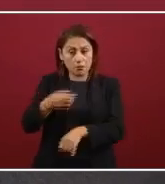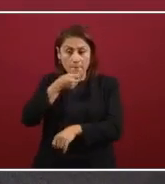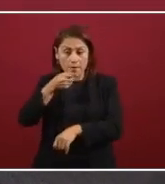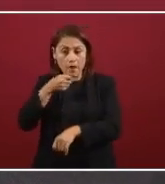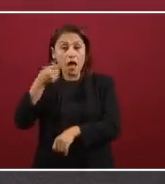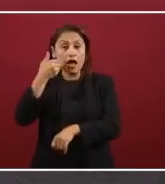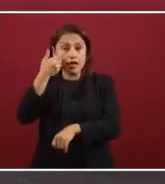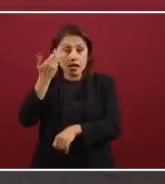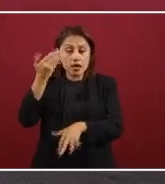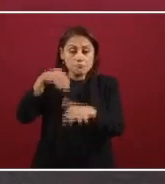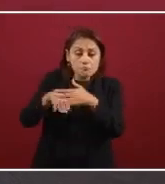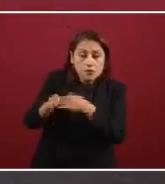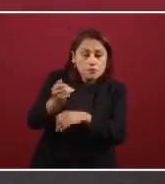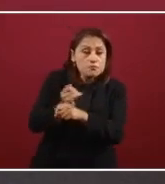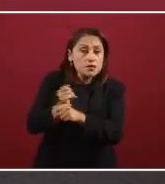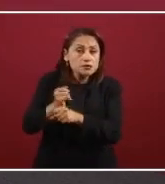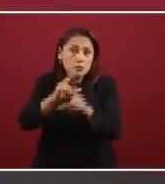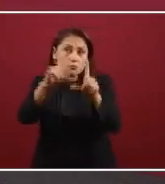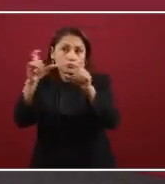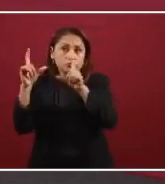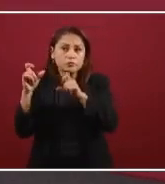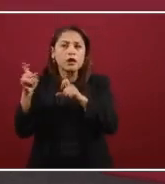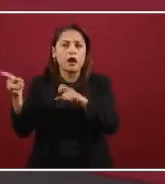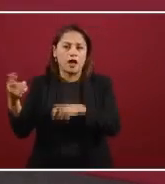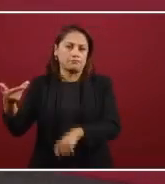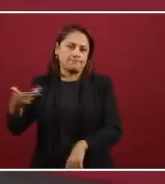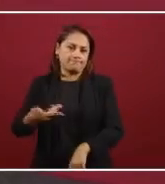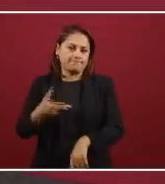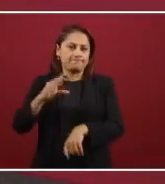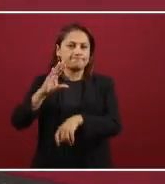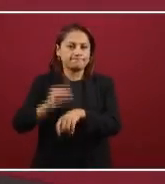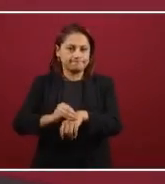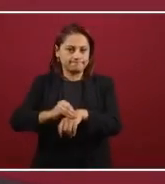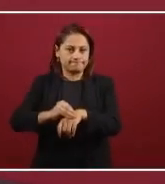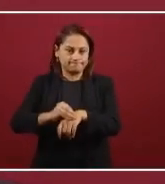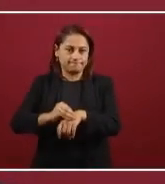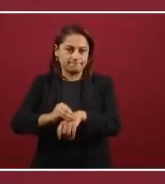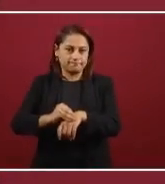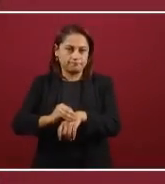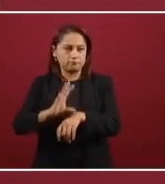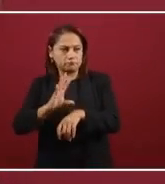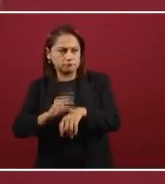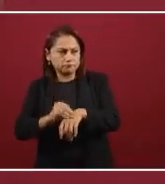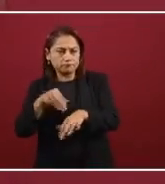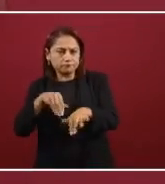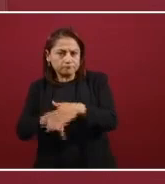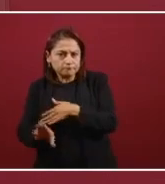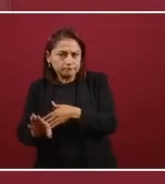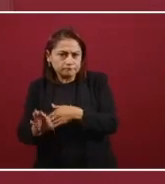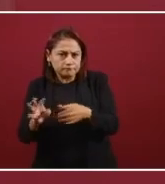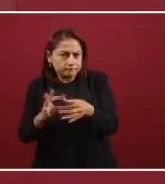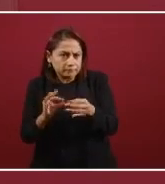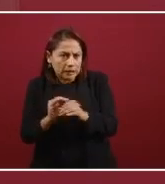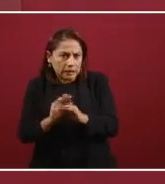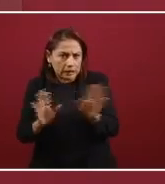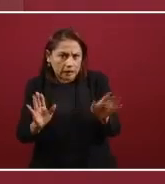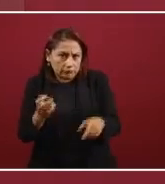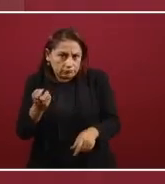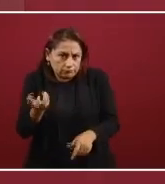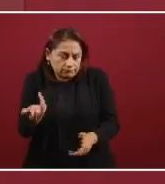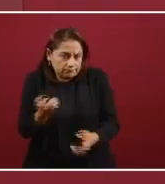¿no?, que si se permite entrar. Creo que eso es lo más